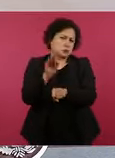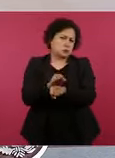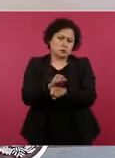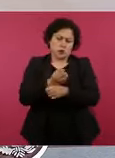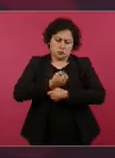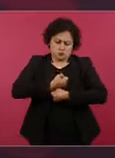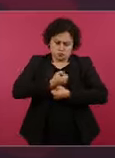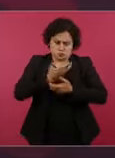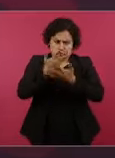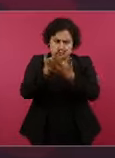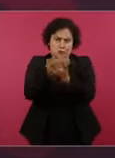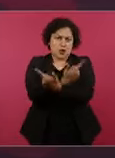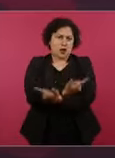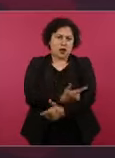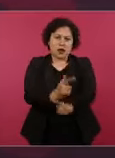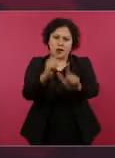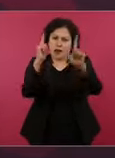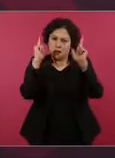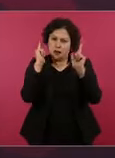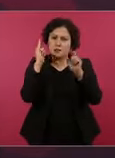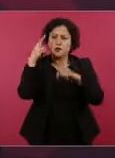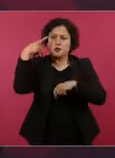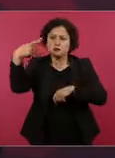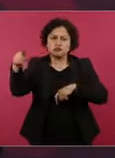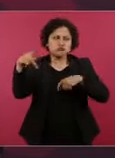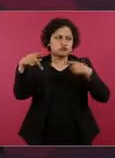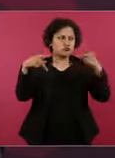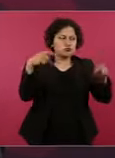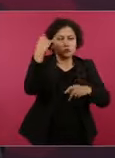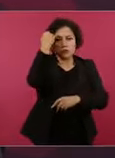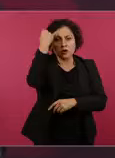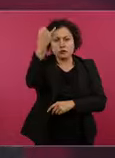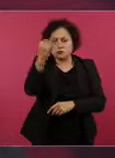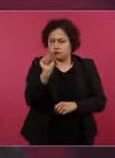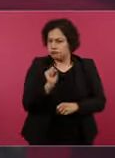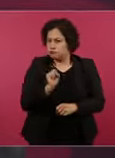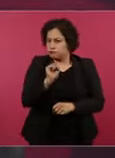manifestación de las ideas, pero